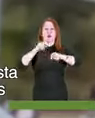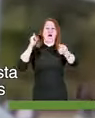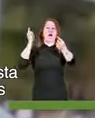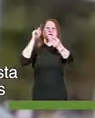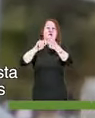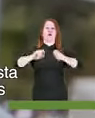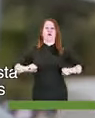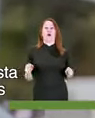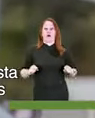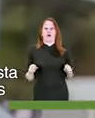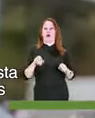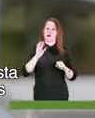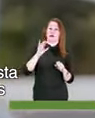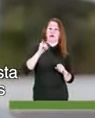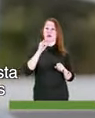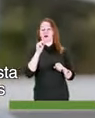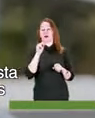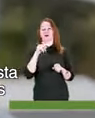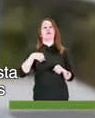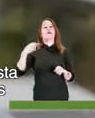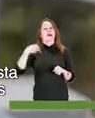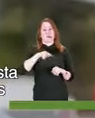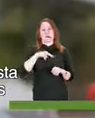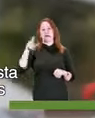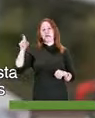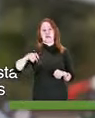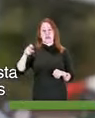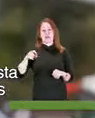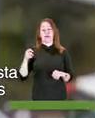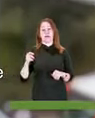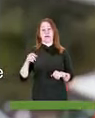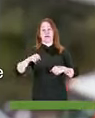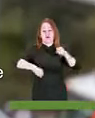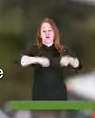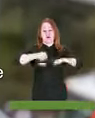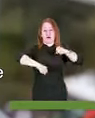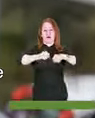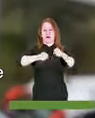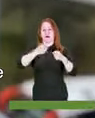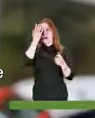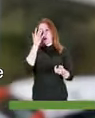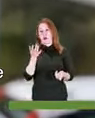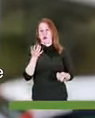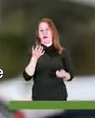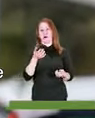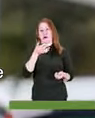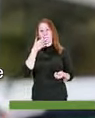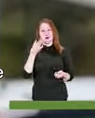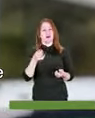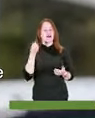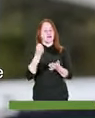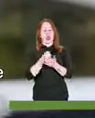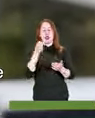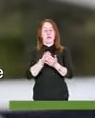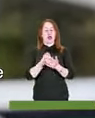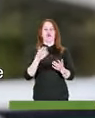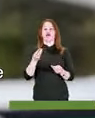Bogotá, por lo cual la necesitamos nosotros los ciclistas, porque hay mucha accidentalidad